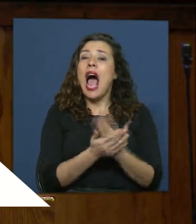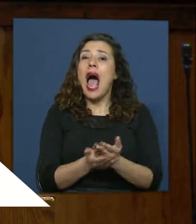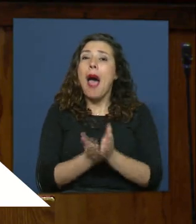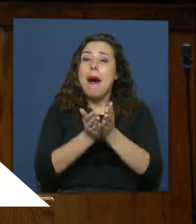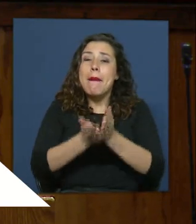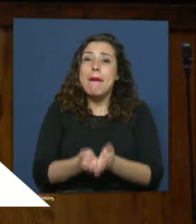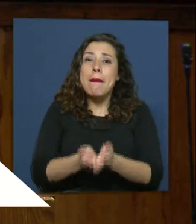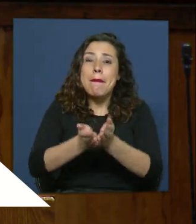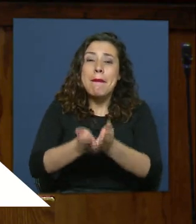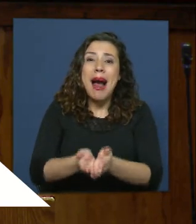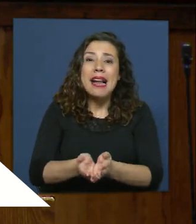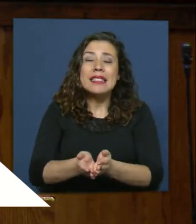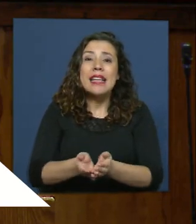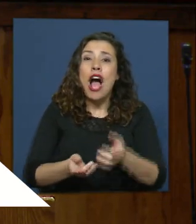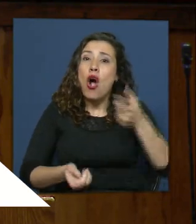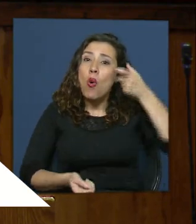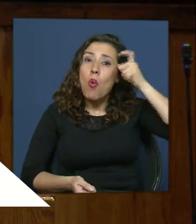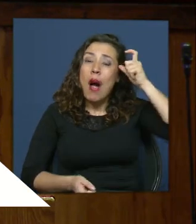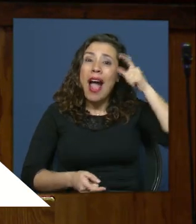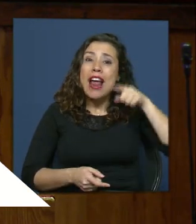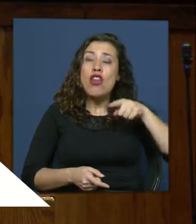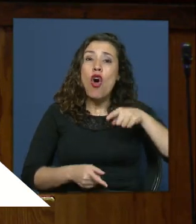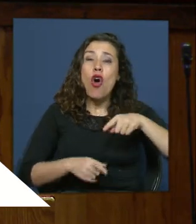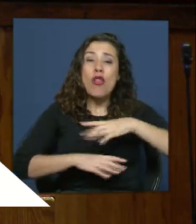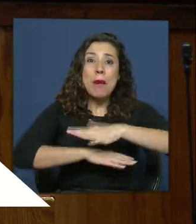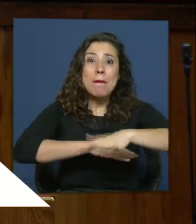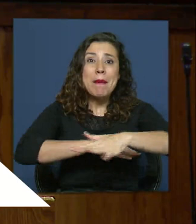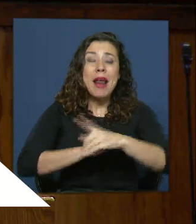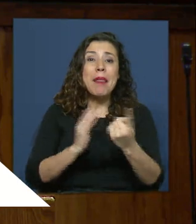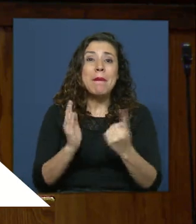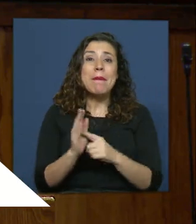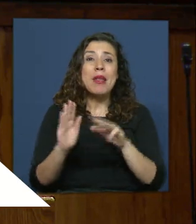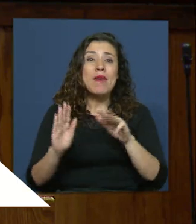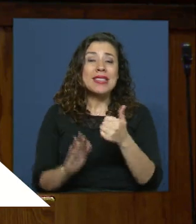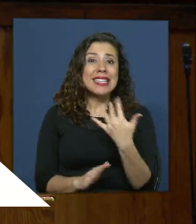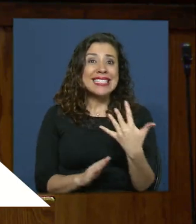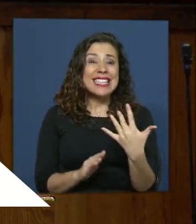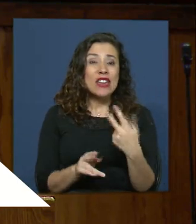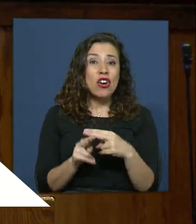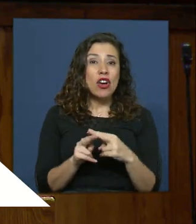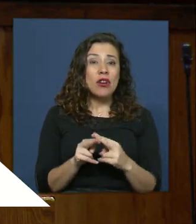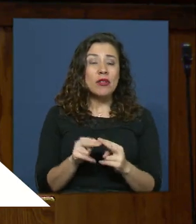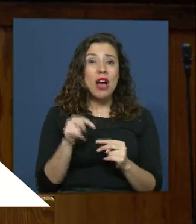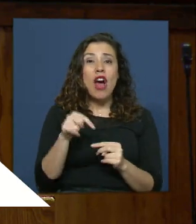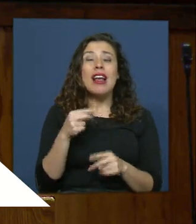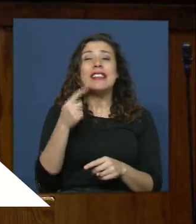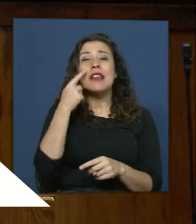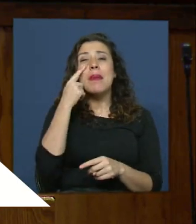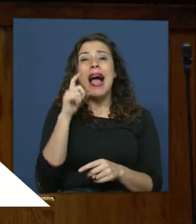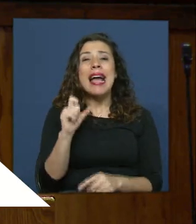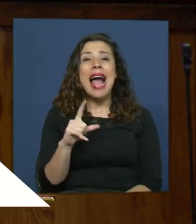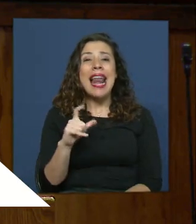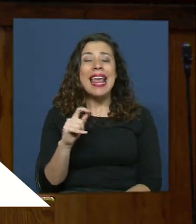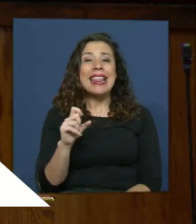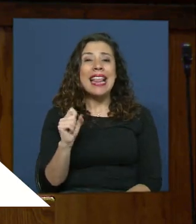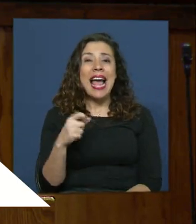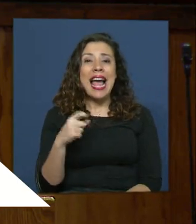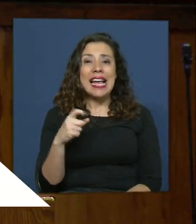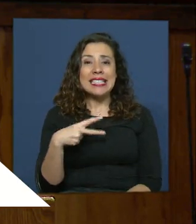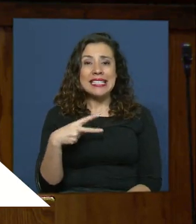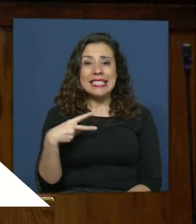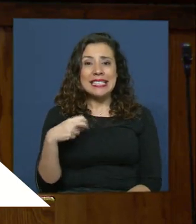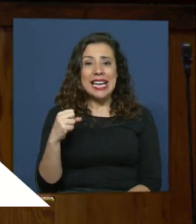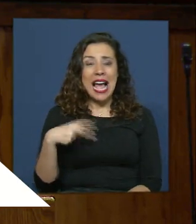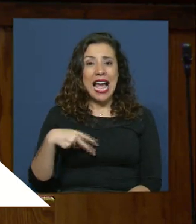lobo marino construida en el año 1965 y en la hoy tan conocida caleta Chañaral de Aceituno de la región